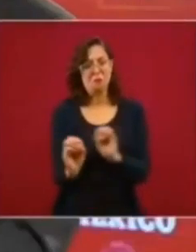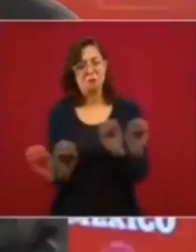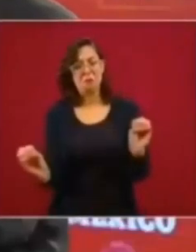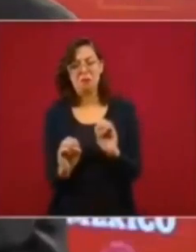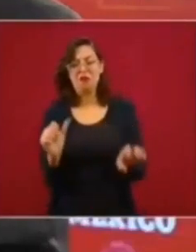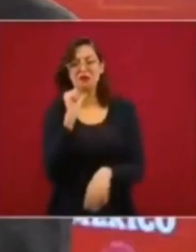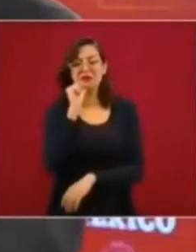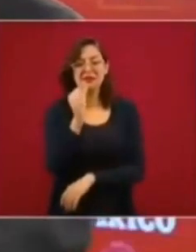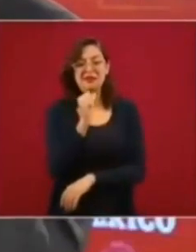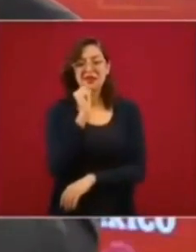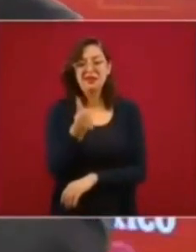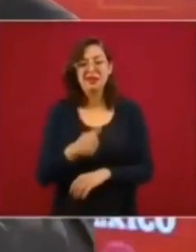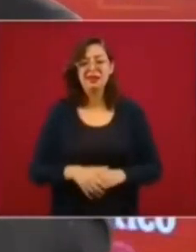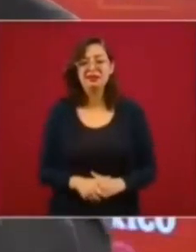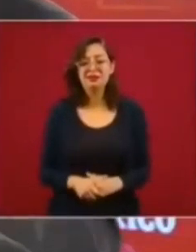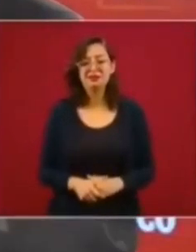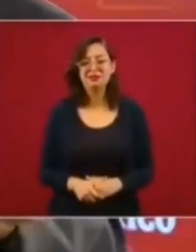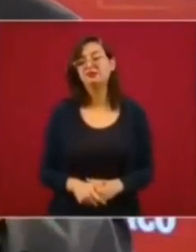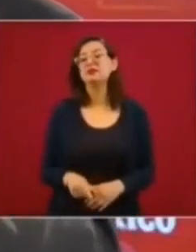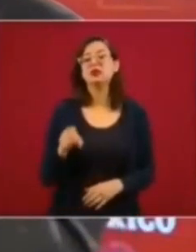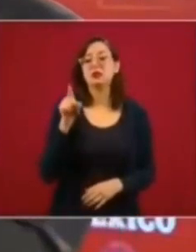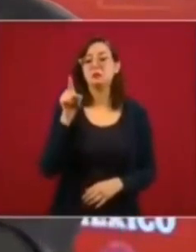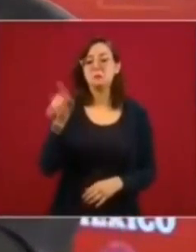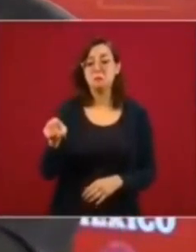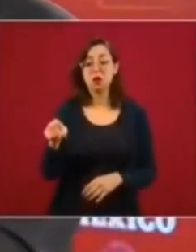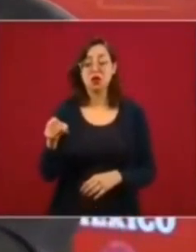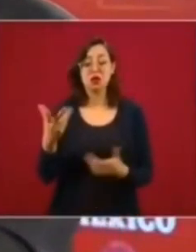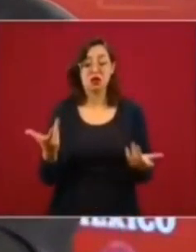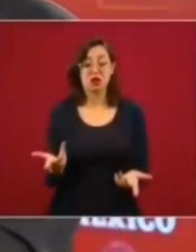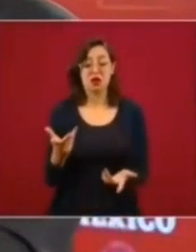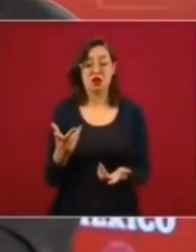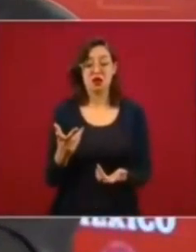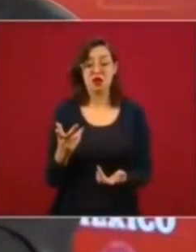de ella no es primera dama